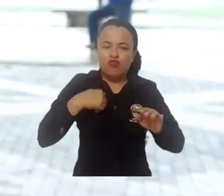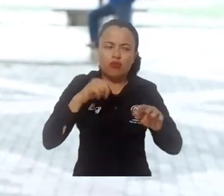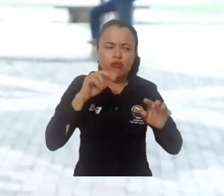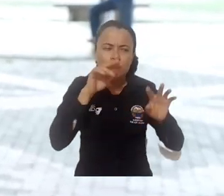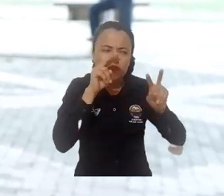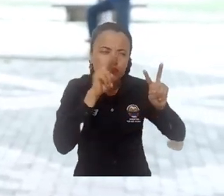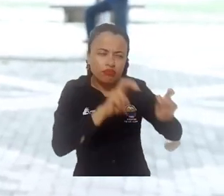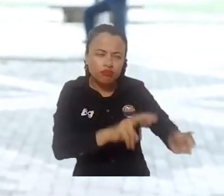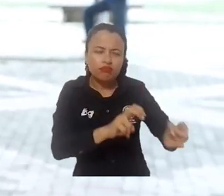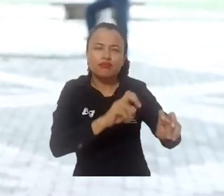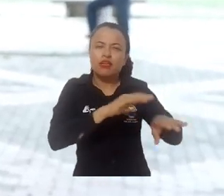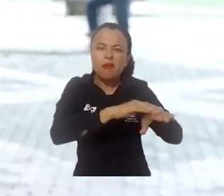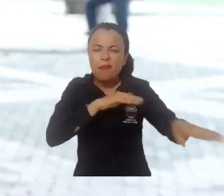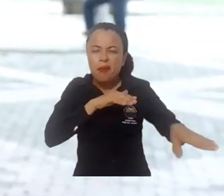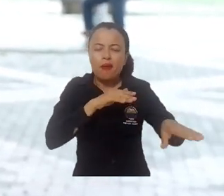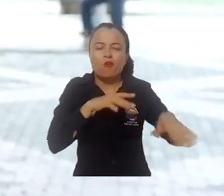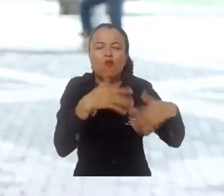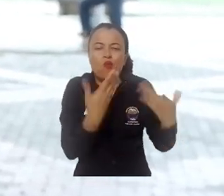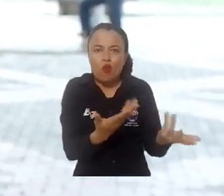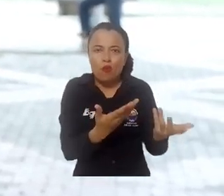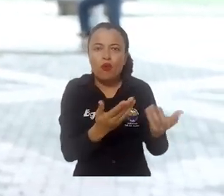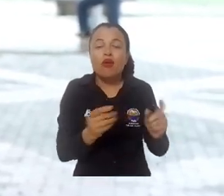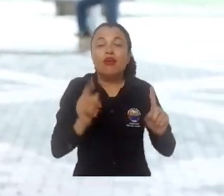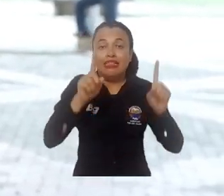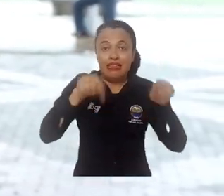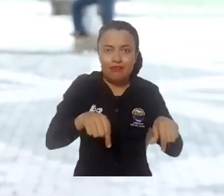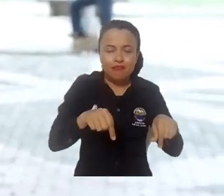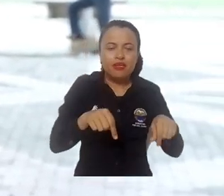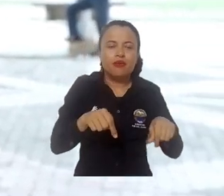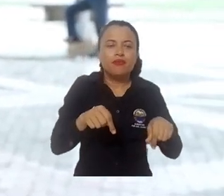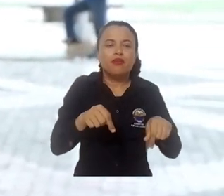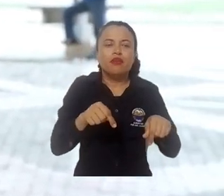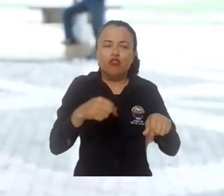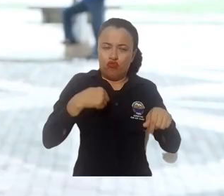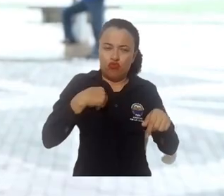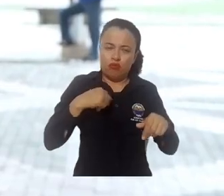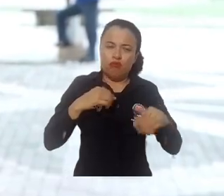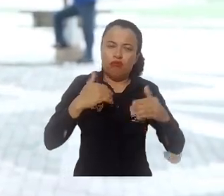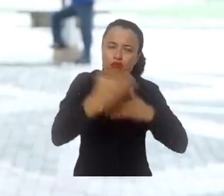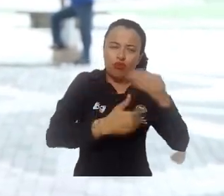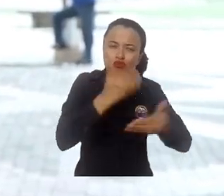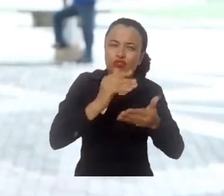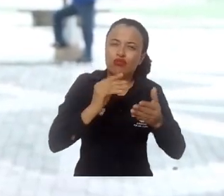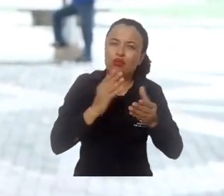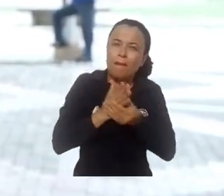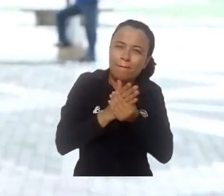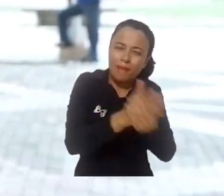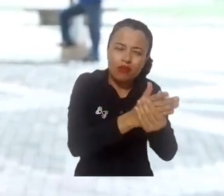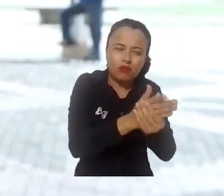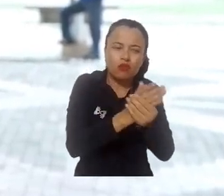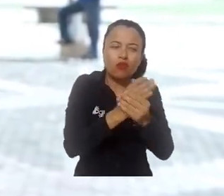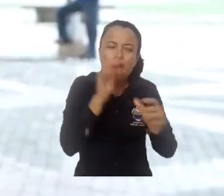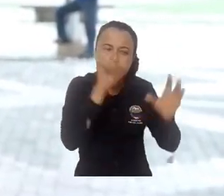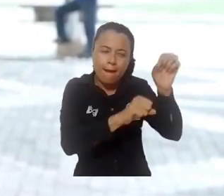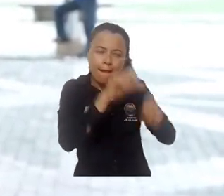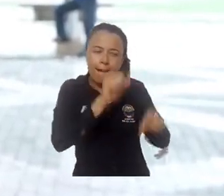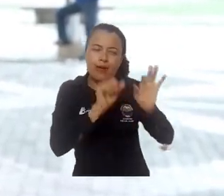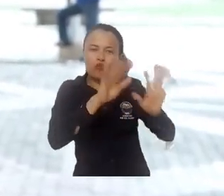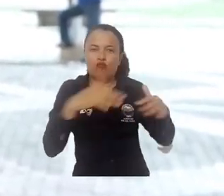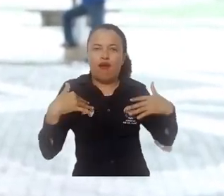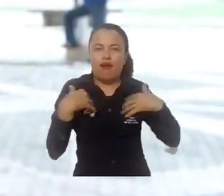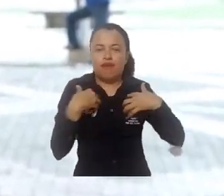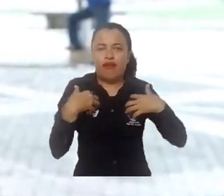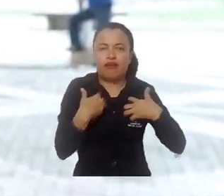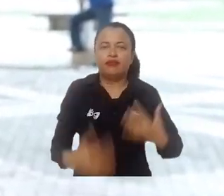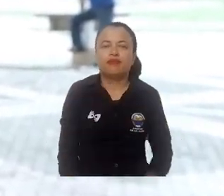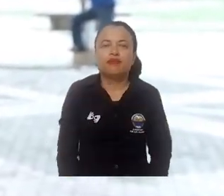de mi historia, de cómo fui desarrollándome dentro del área de la ictiología y cómo he venido aplicando diferentes métodos